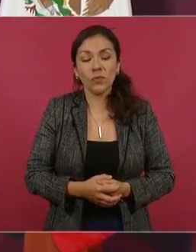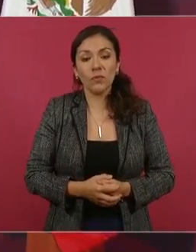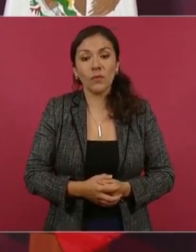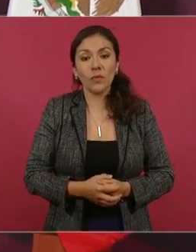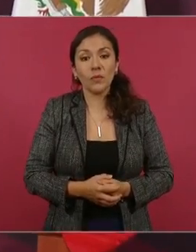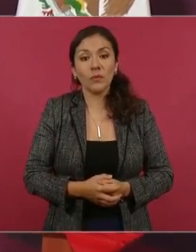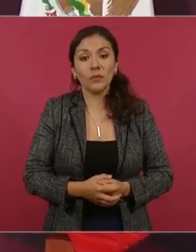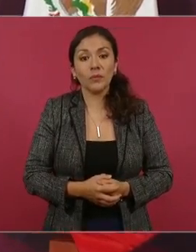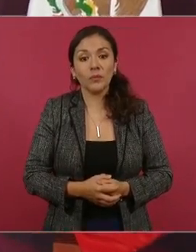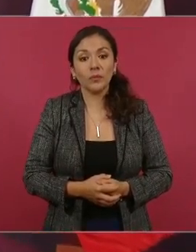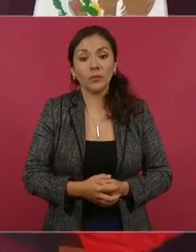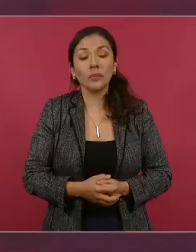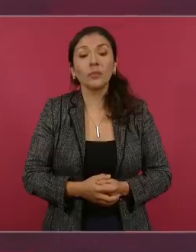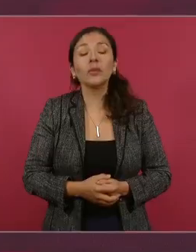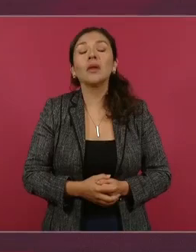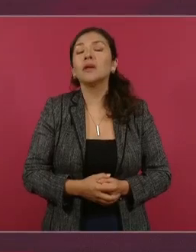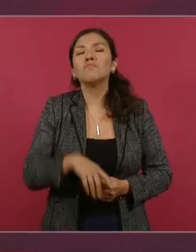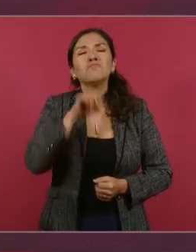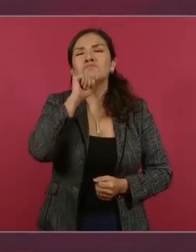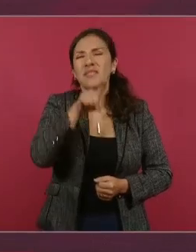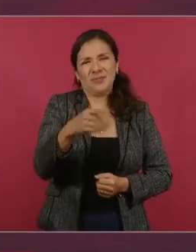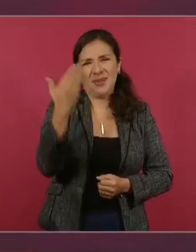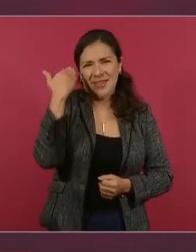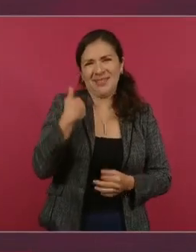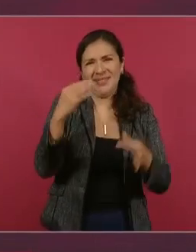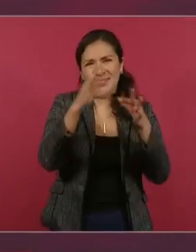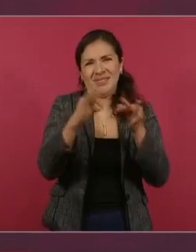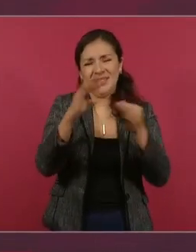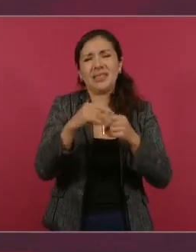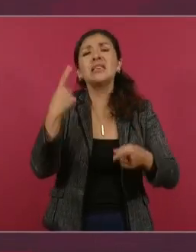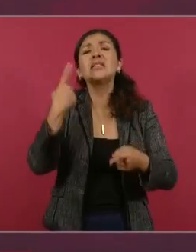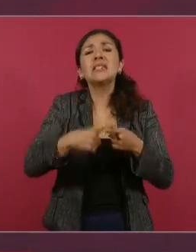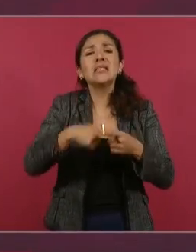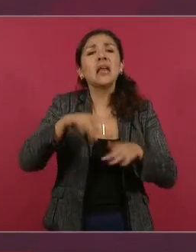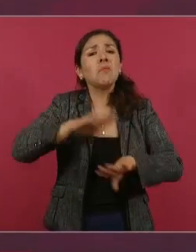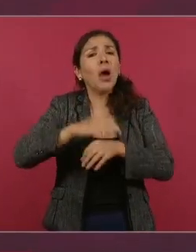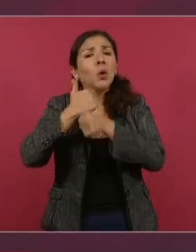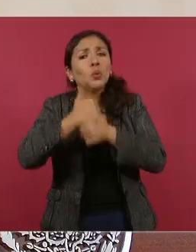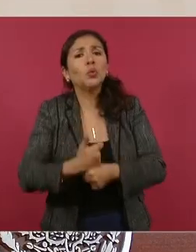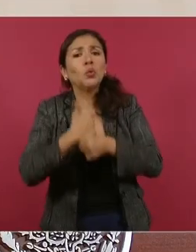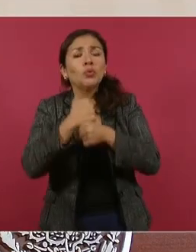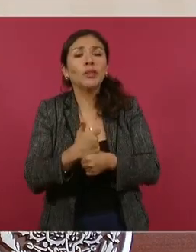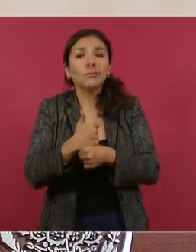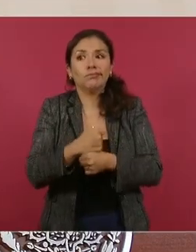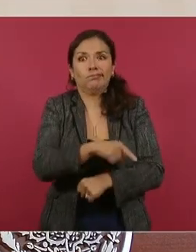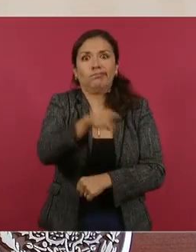Porque ¿a quién se perjudica? Es lo mismo que hablábamos. Pues a los niños.